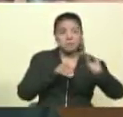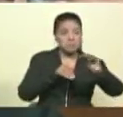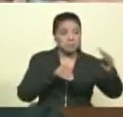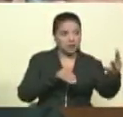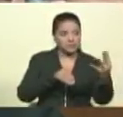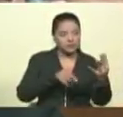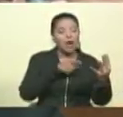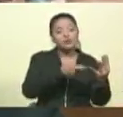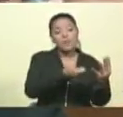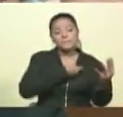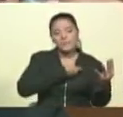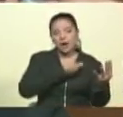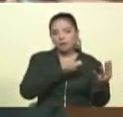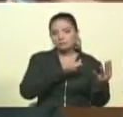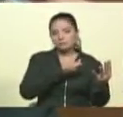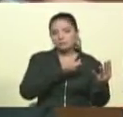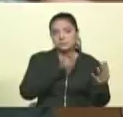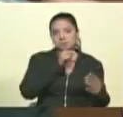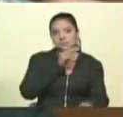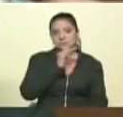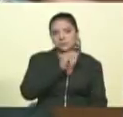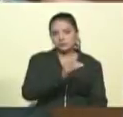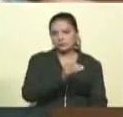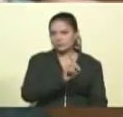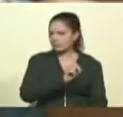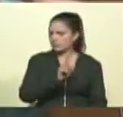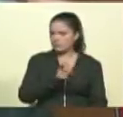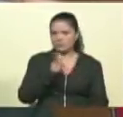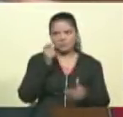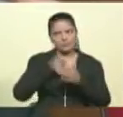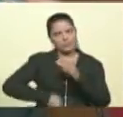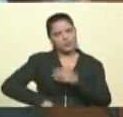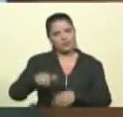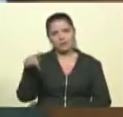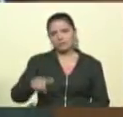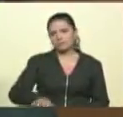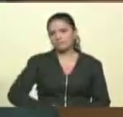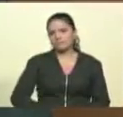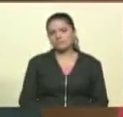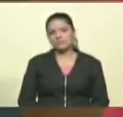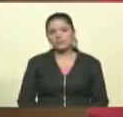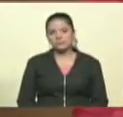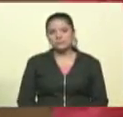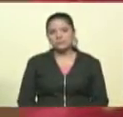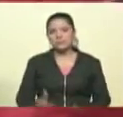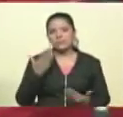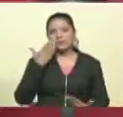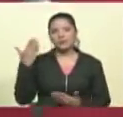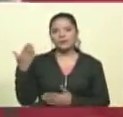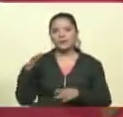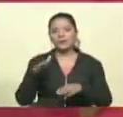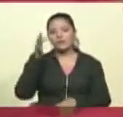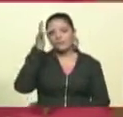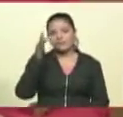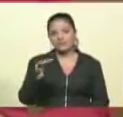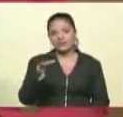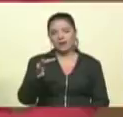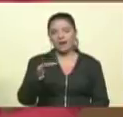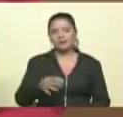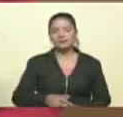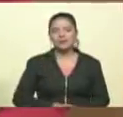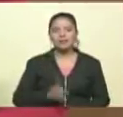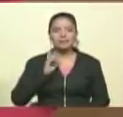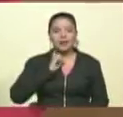extorsionarlas. Y es lo que nosotros no debemos permitir y no debe ocurrir. Bien, escuchamos ustedes entonces palabras del fiscal general